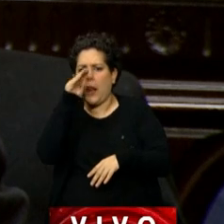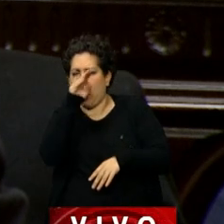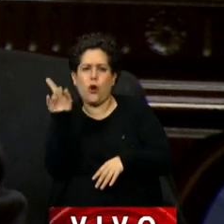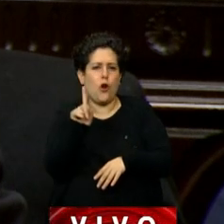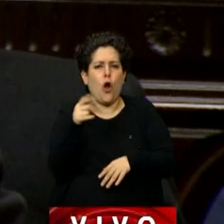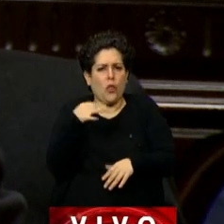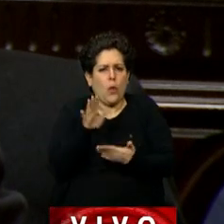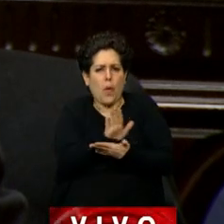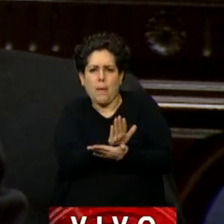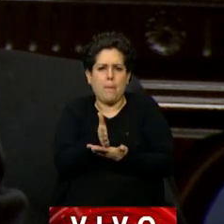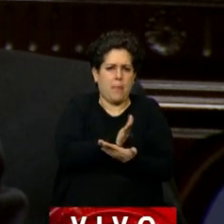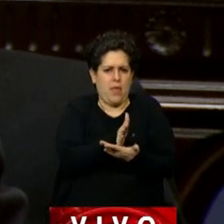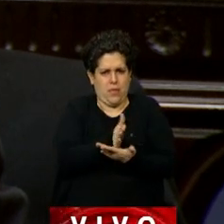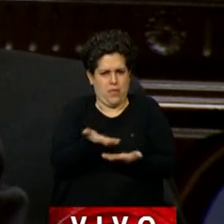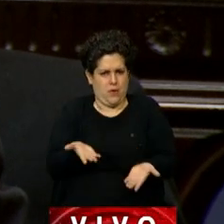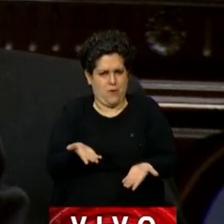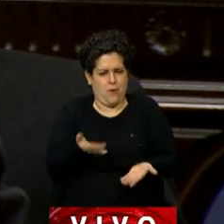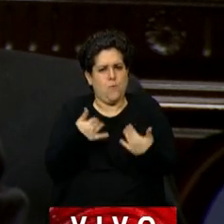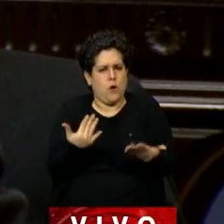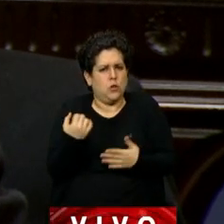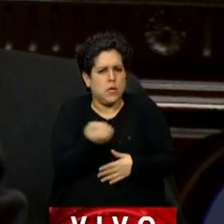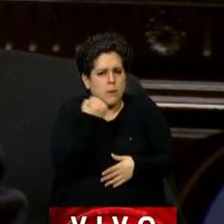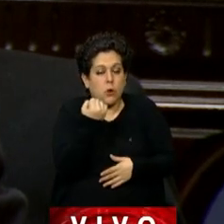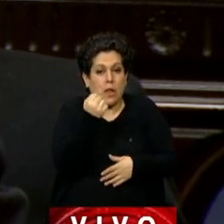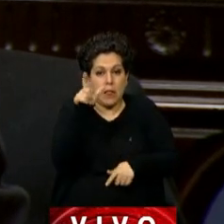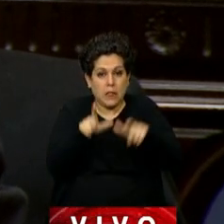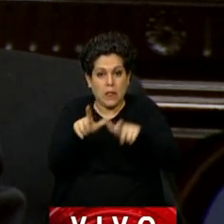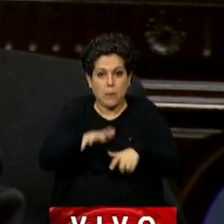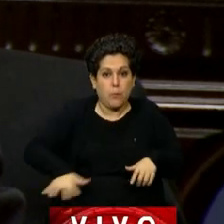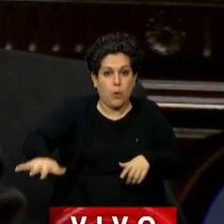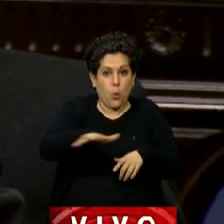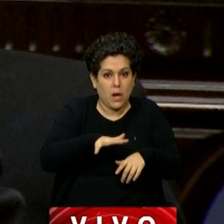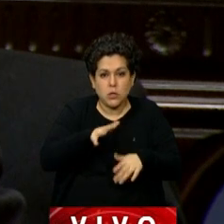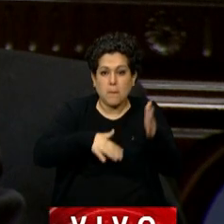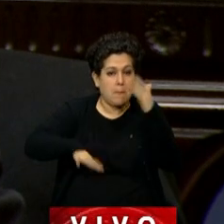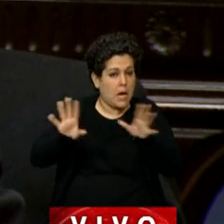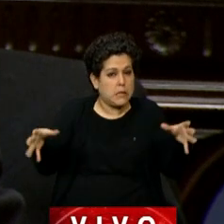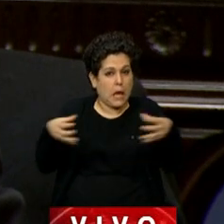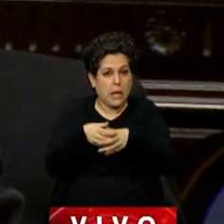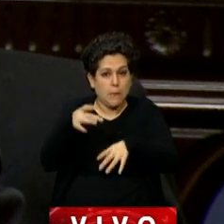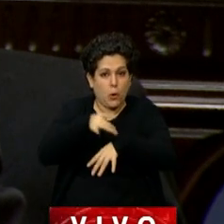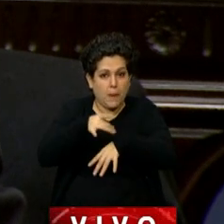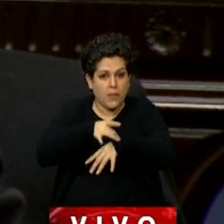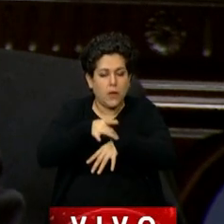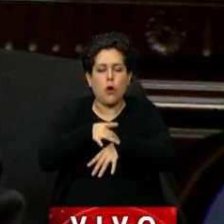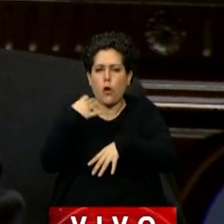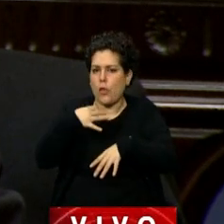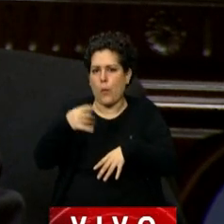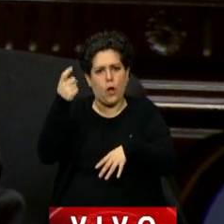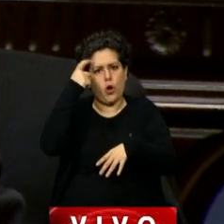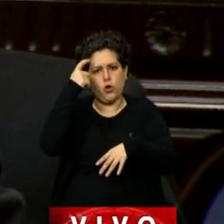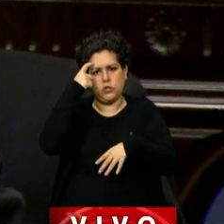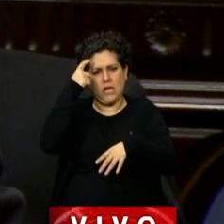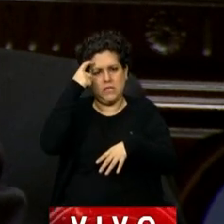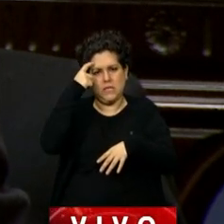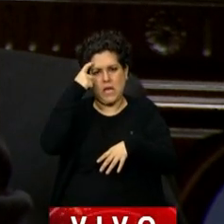Es importante que la población y sobre todo el equipo médico tome